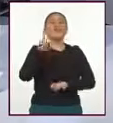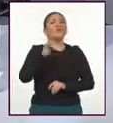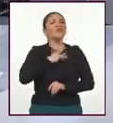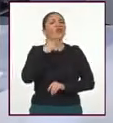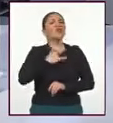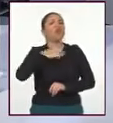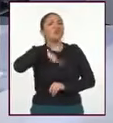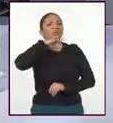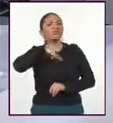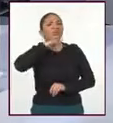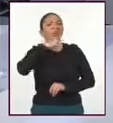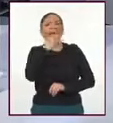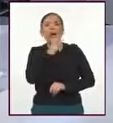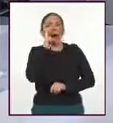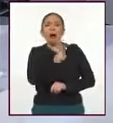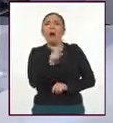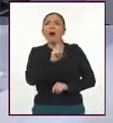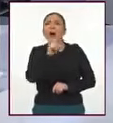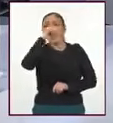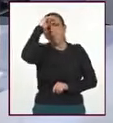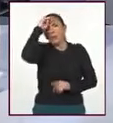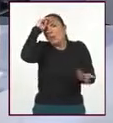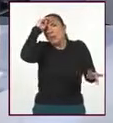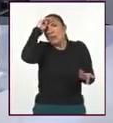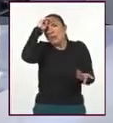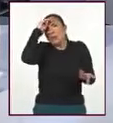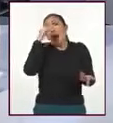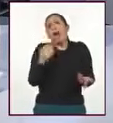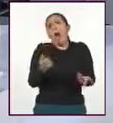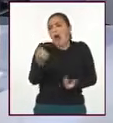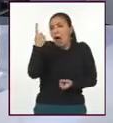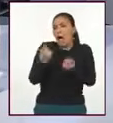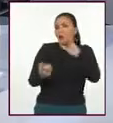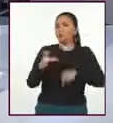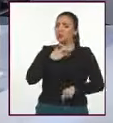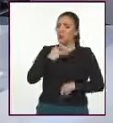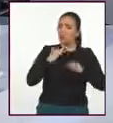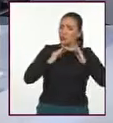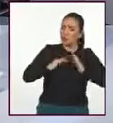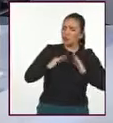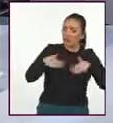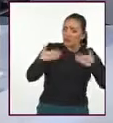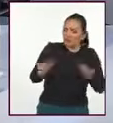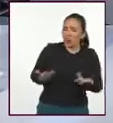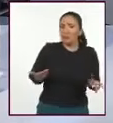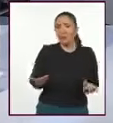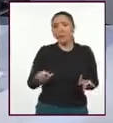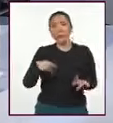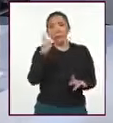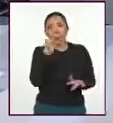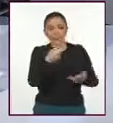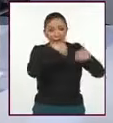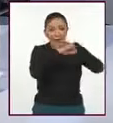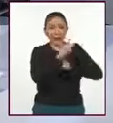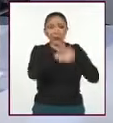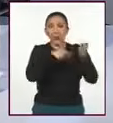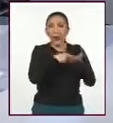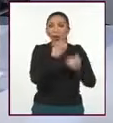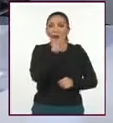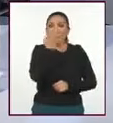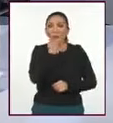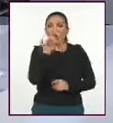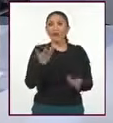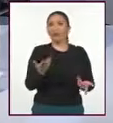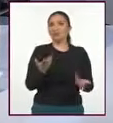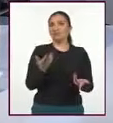casi como si fuera un elemento de, bueno, pues a lo mejor hay quienes se sientan más cómodos, pero realmente es un espacio en el cual pues incluso